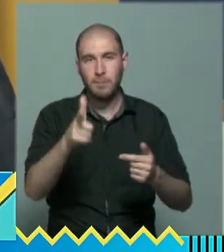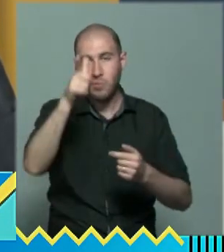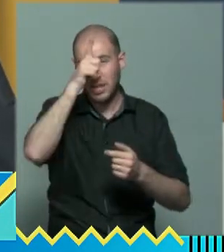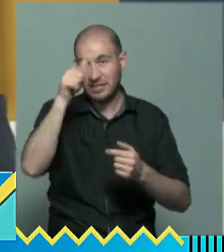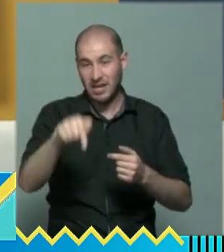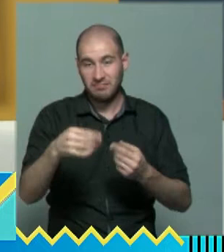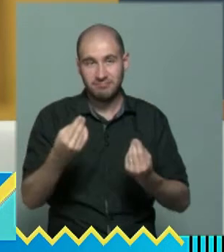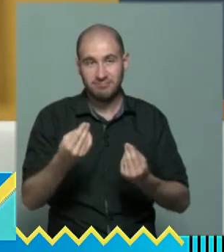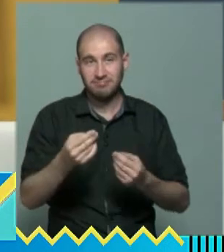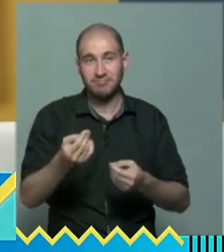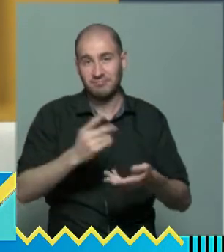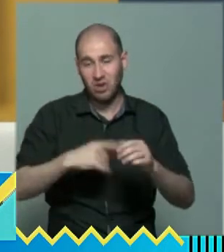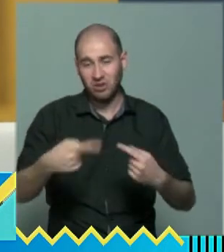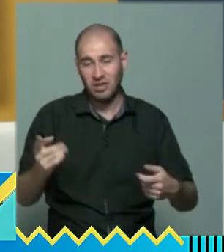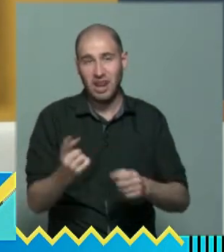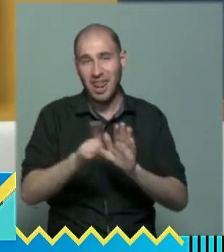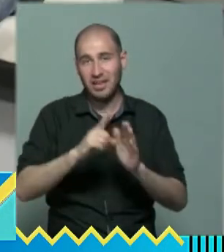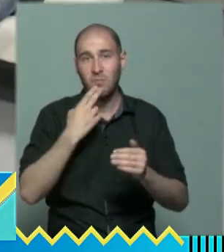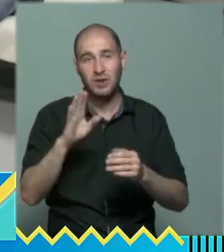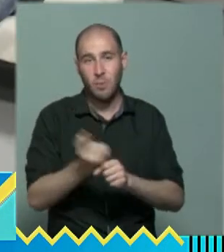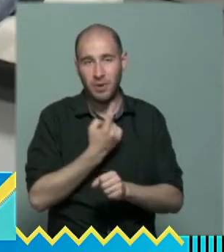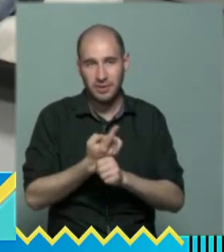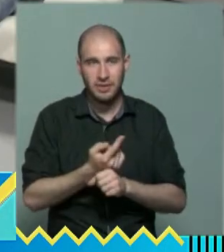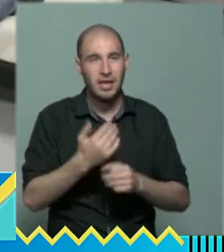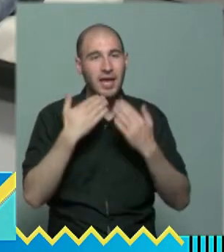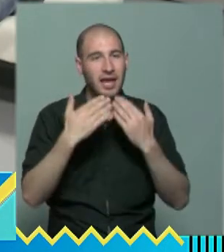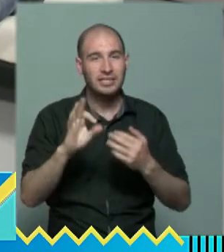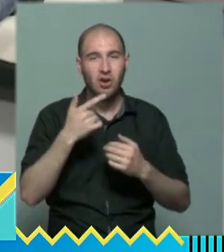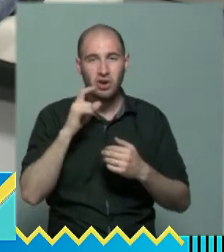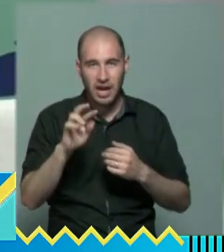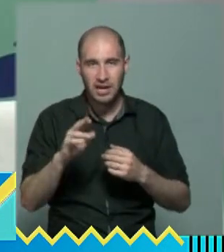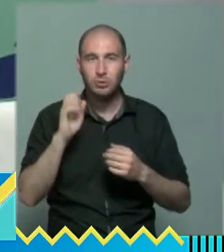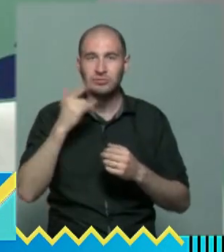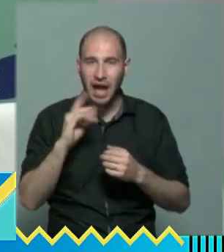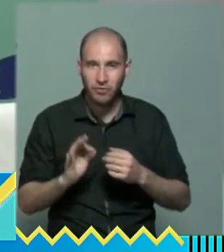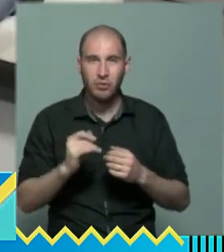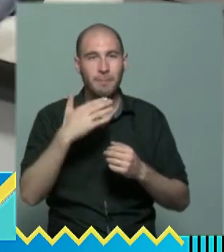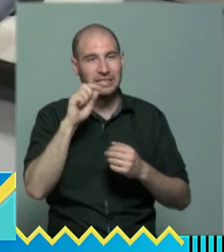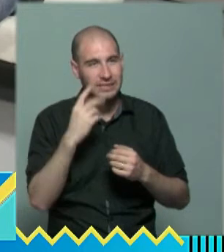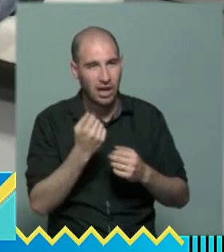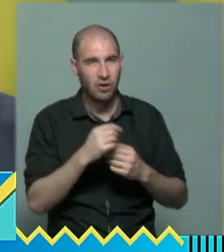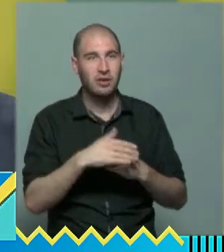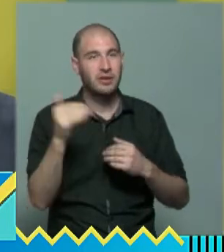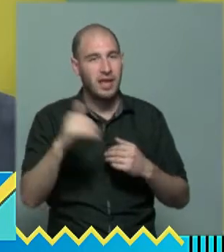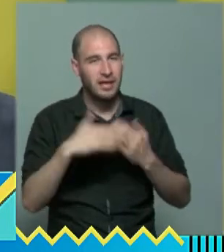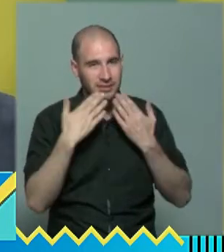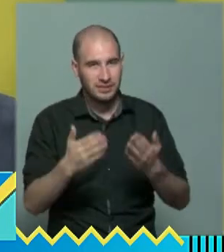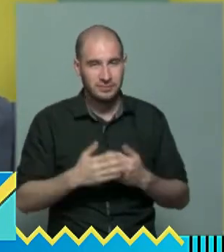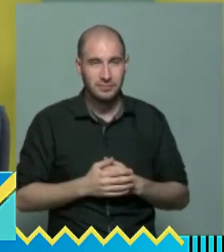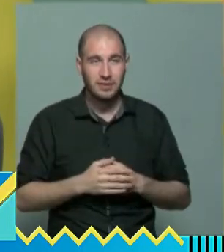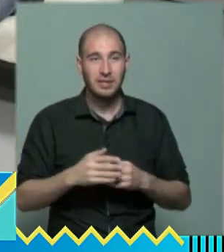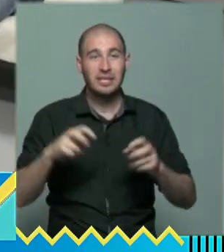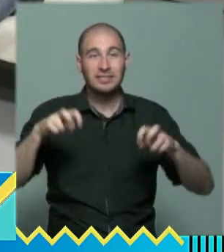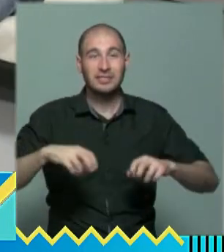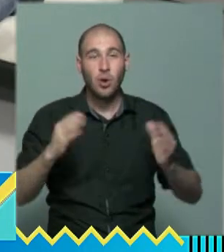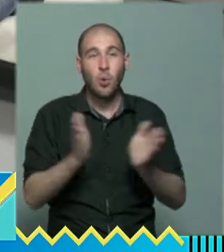policía, no puede llevar adelante la ley. Bueno, Oscar, muchísimas gracias. Gustavo, también gracias. Marcelo, muchas gracias. Se han sentado juntos